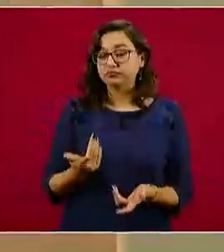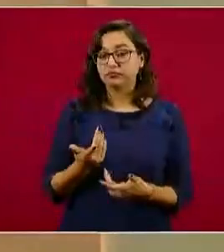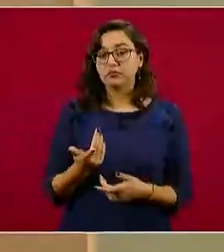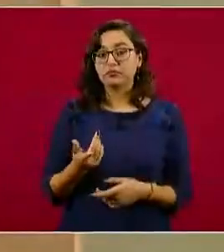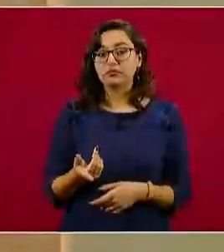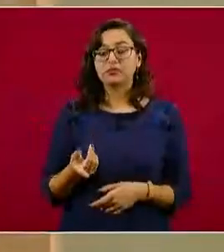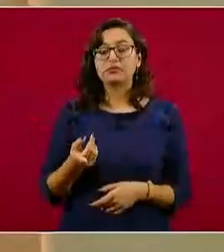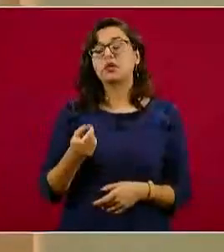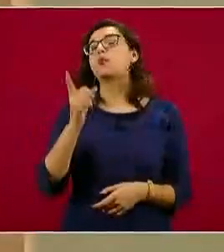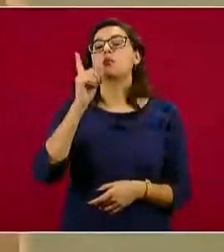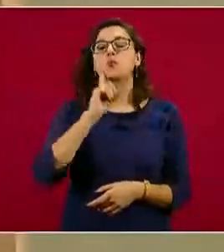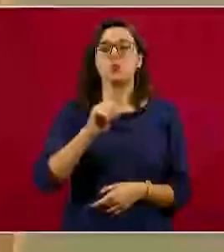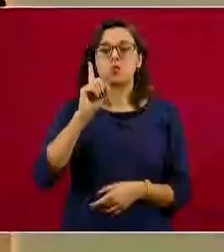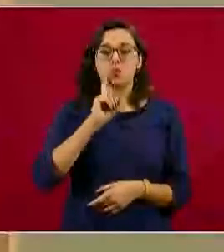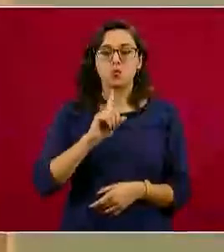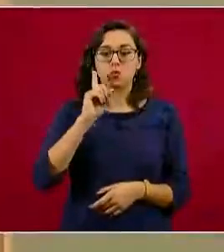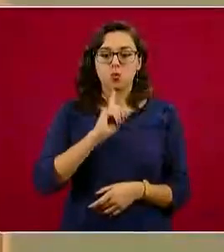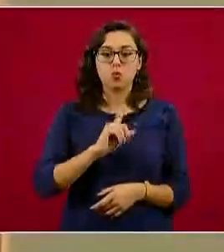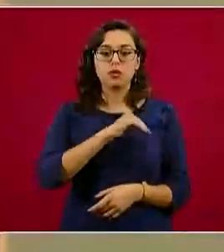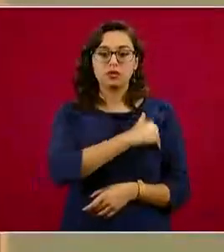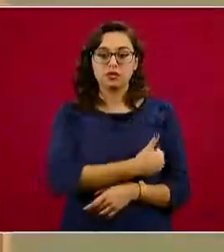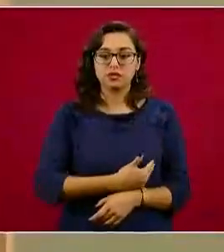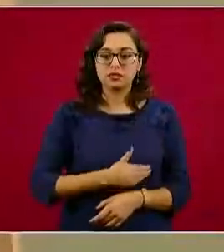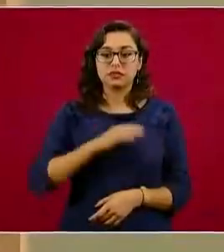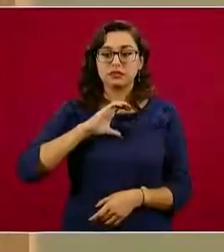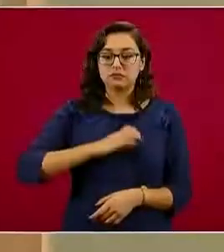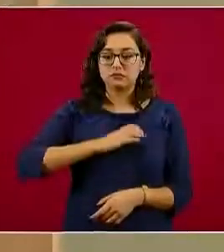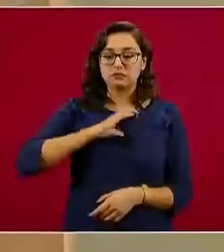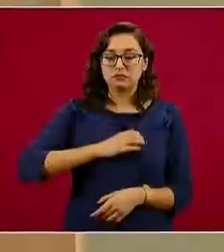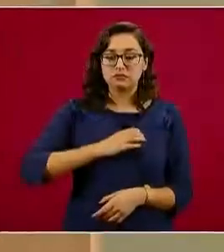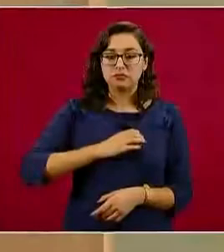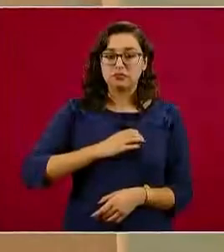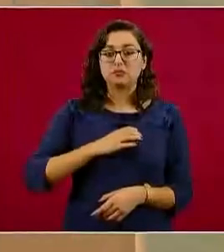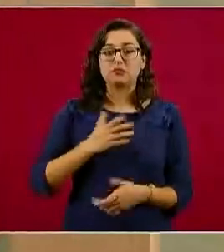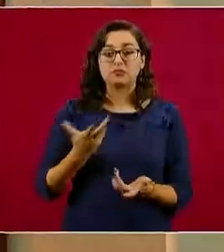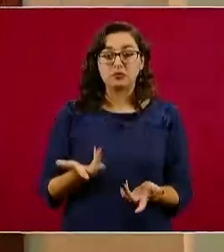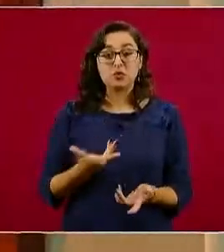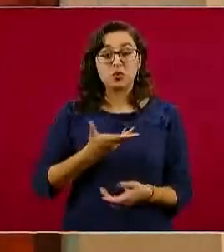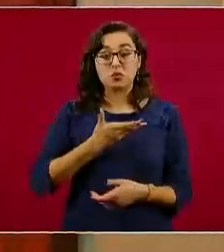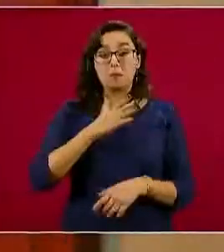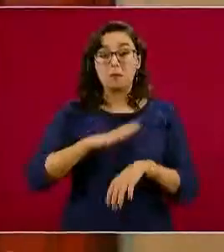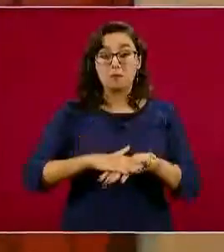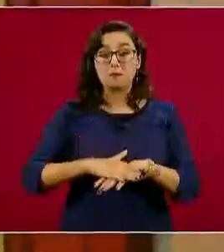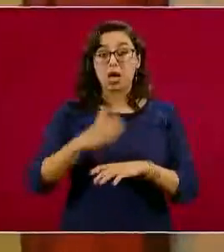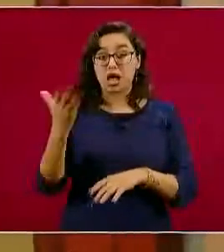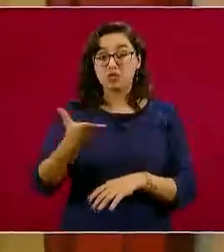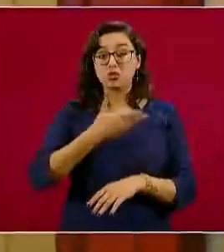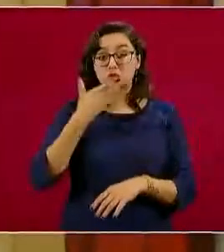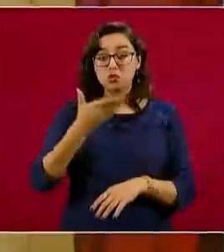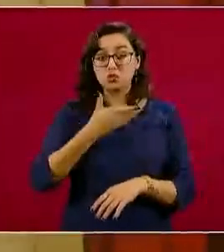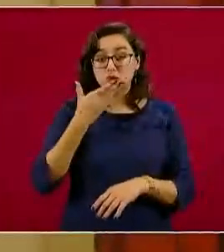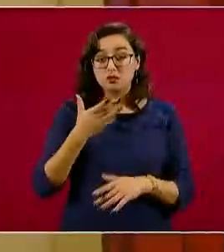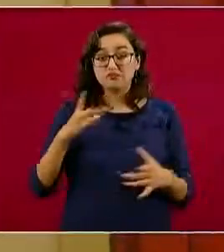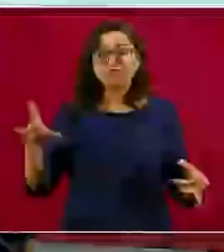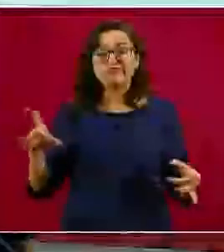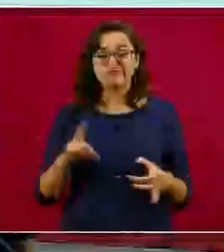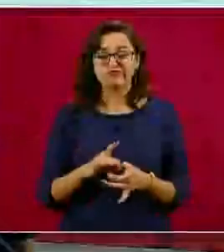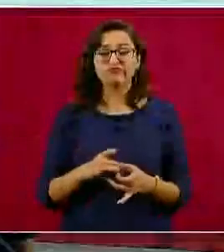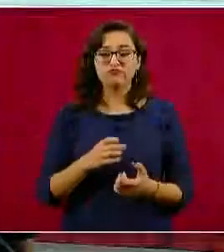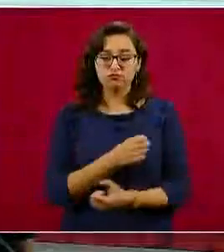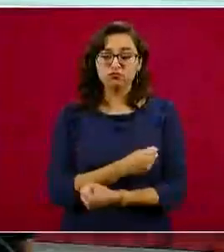mama, especialmente el que se presenta después de la menopausia, es de los cánceres con más consistencia en la evidencia que se asocia